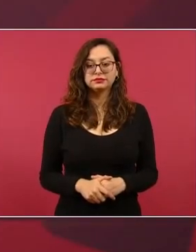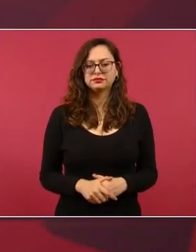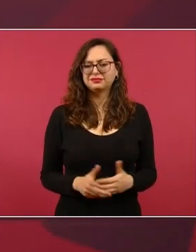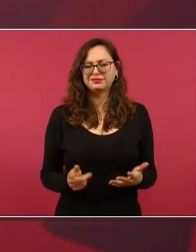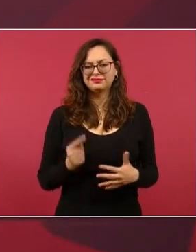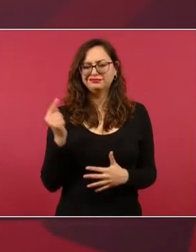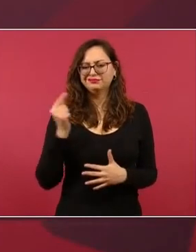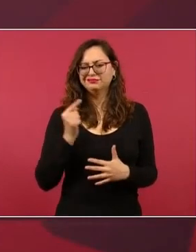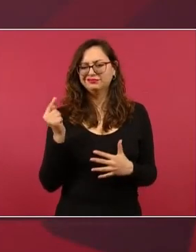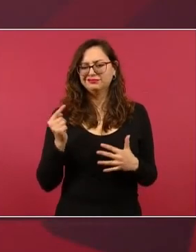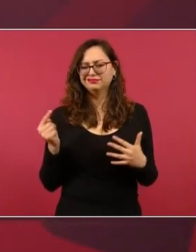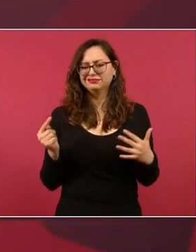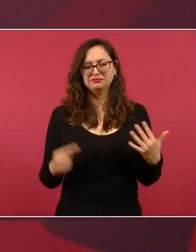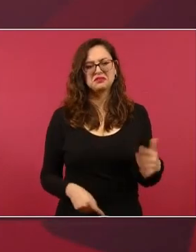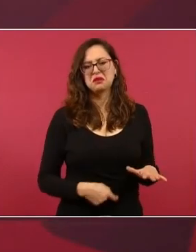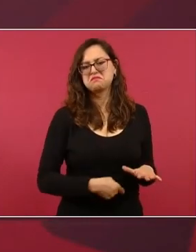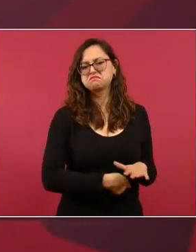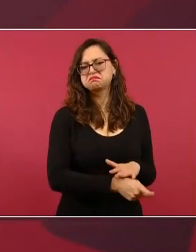etcétera, etcétera,